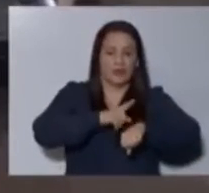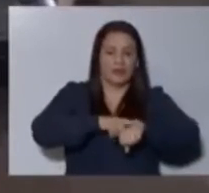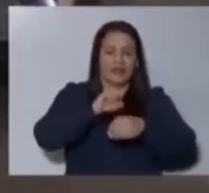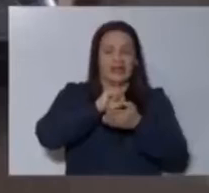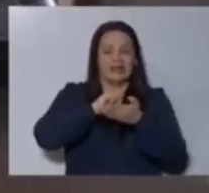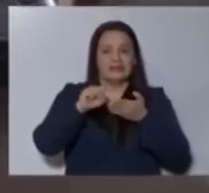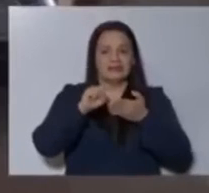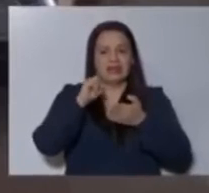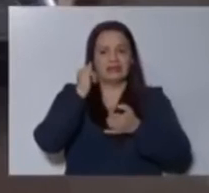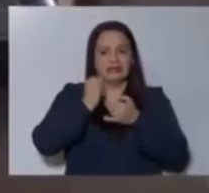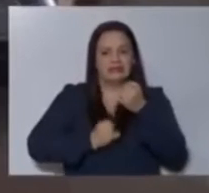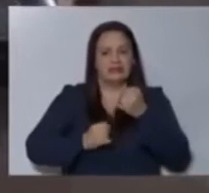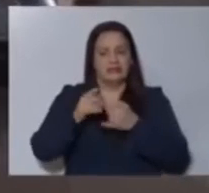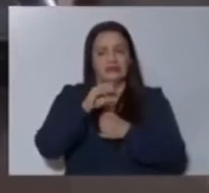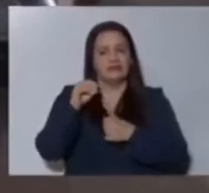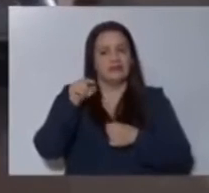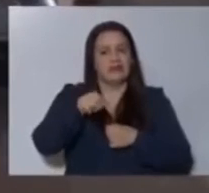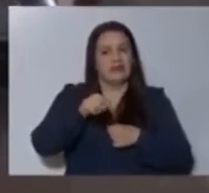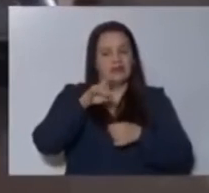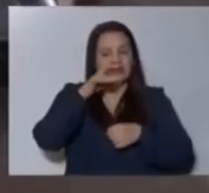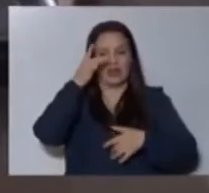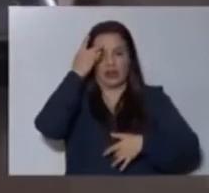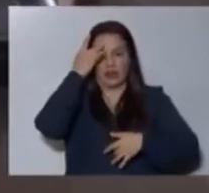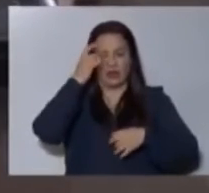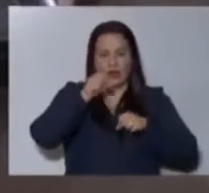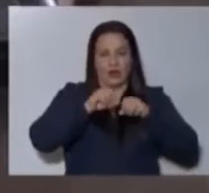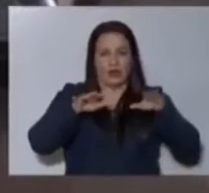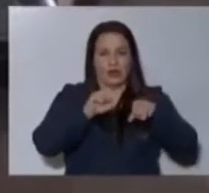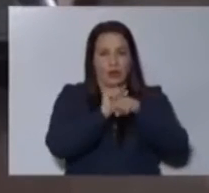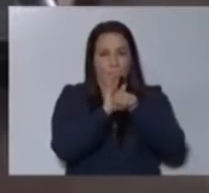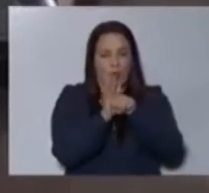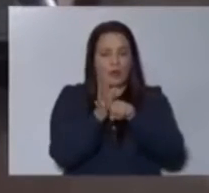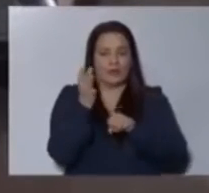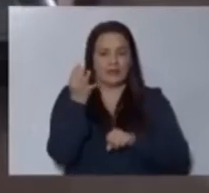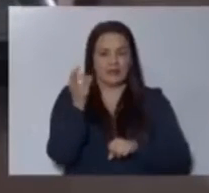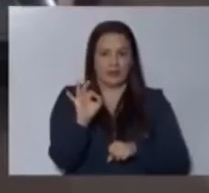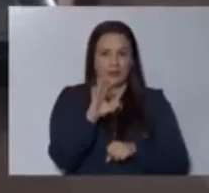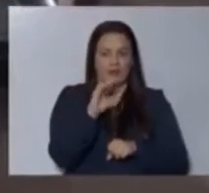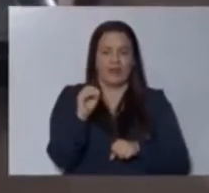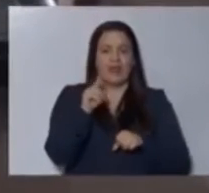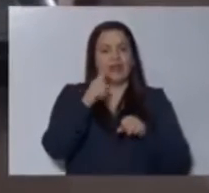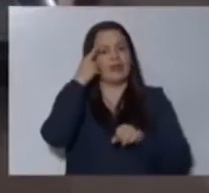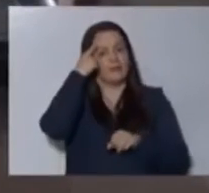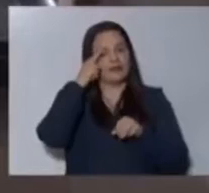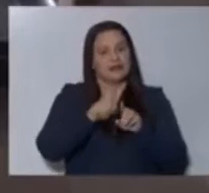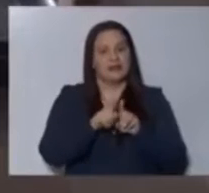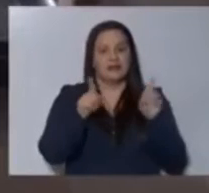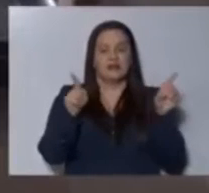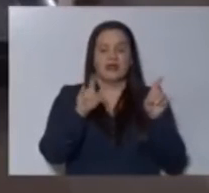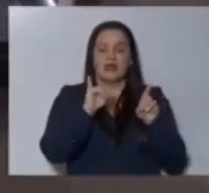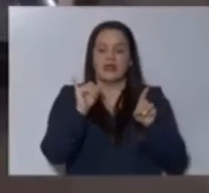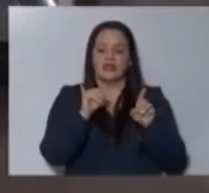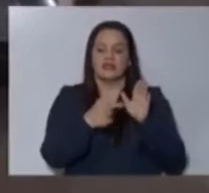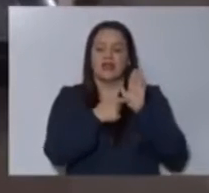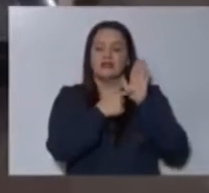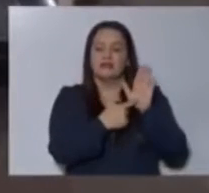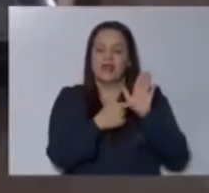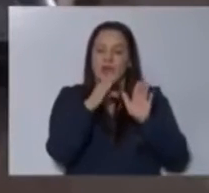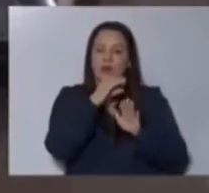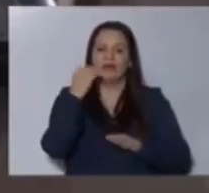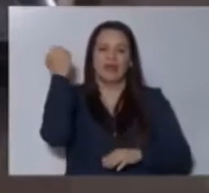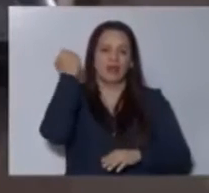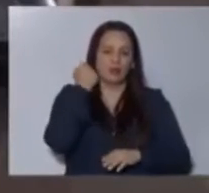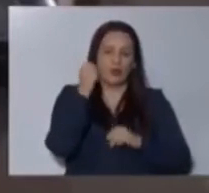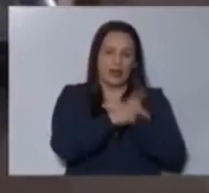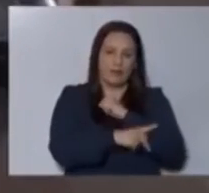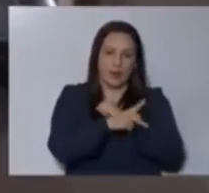del COVID-19 es que quien piensa distinto es tachado de traidor a la patria. Hoy ratifico mi compromiso